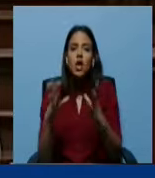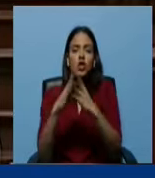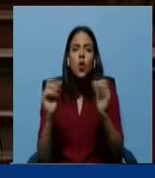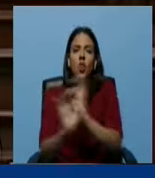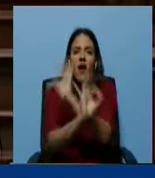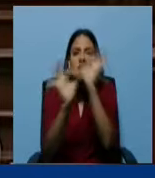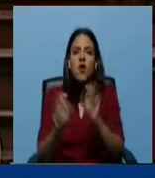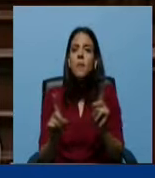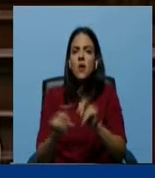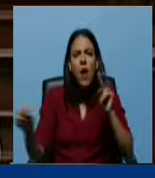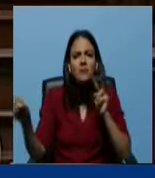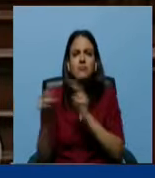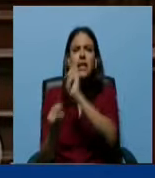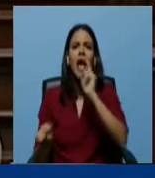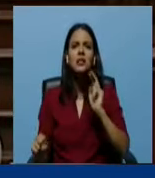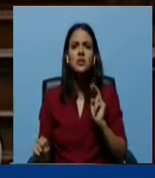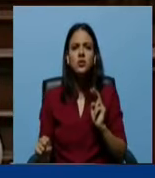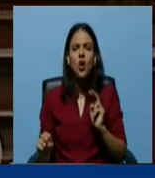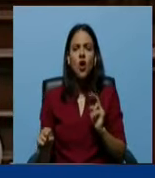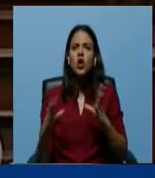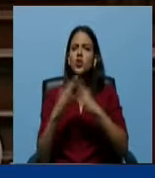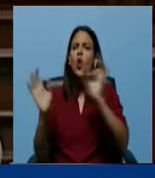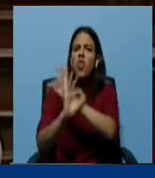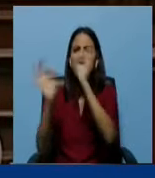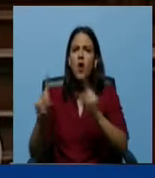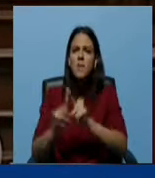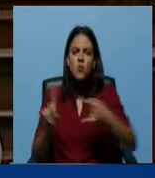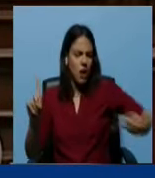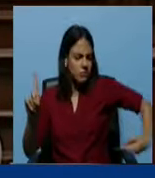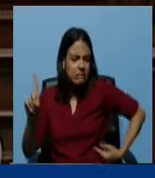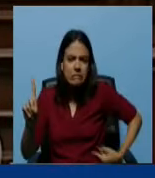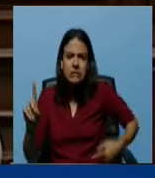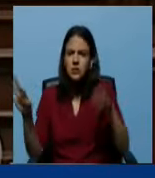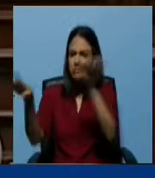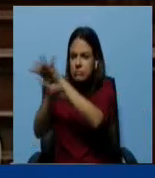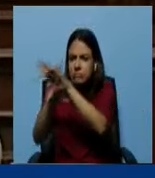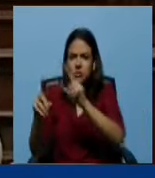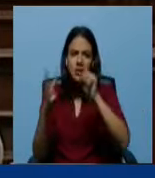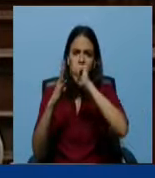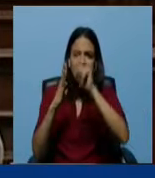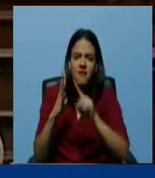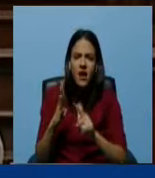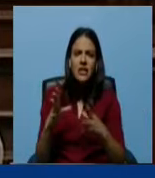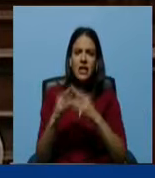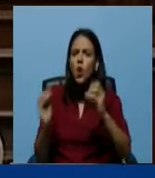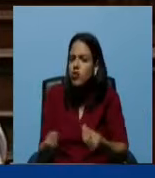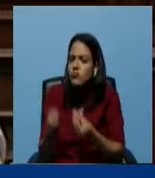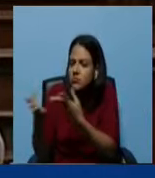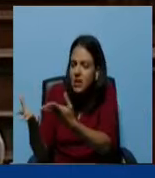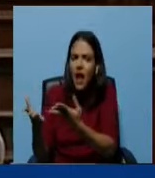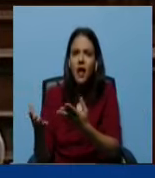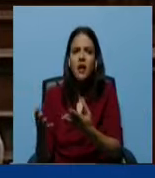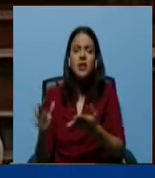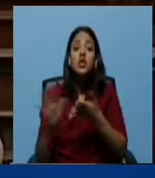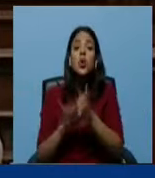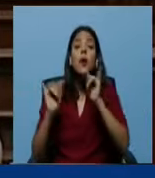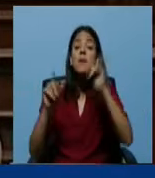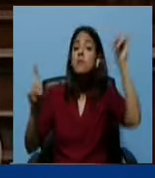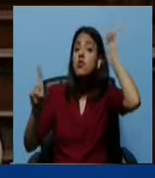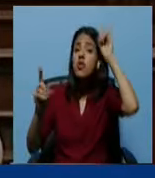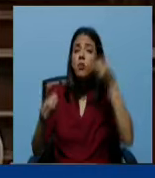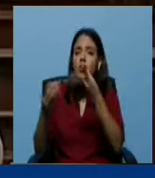de engaño, todas las provocaciones y todos los ofrecimientos del propio